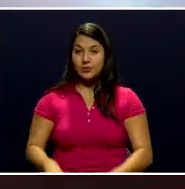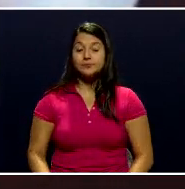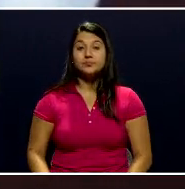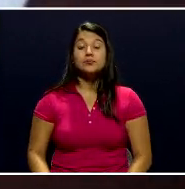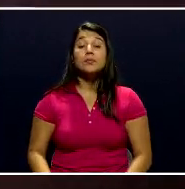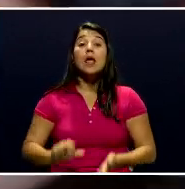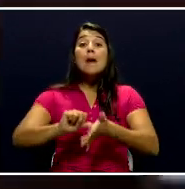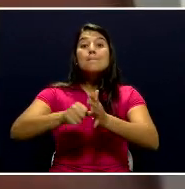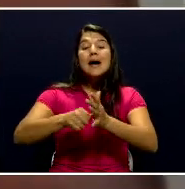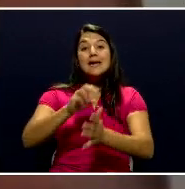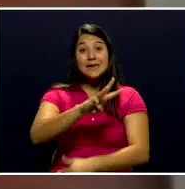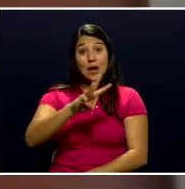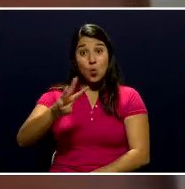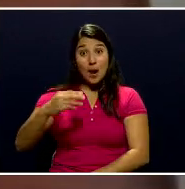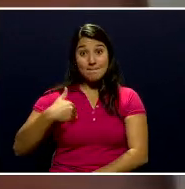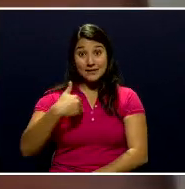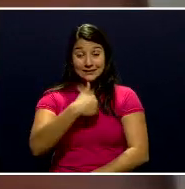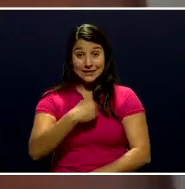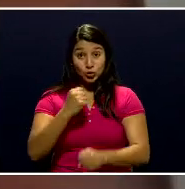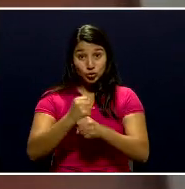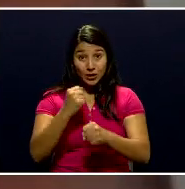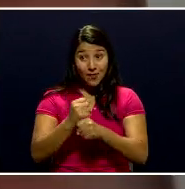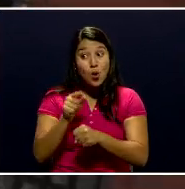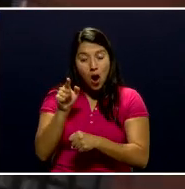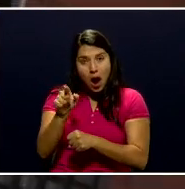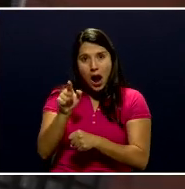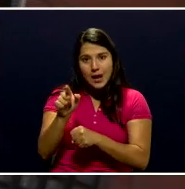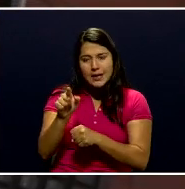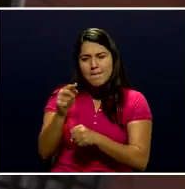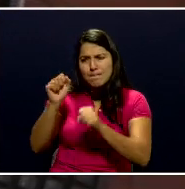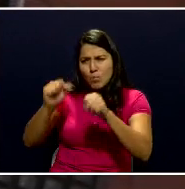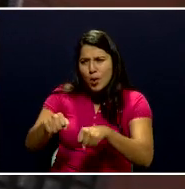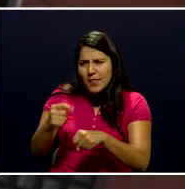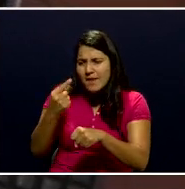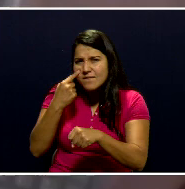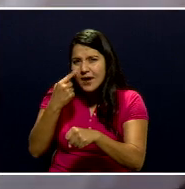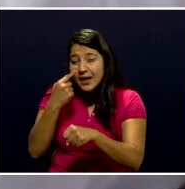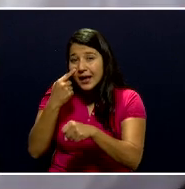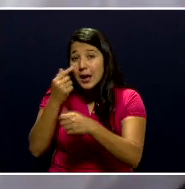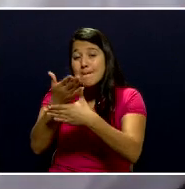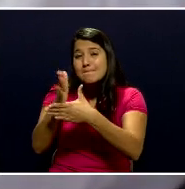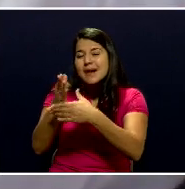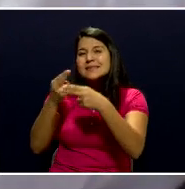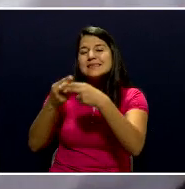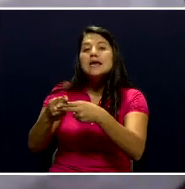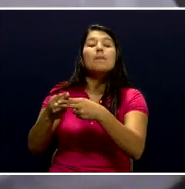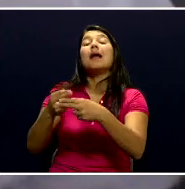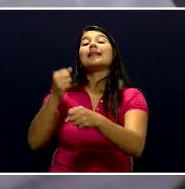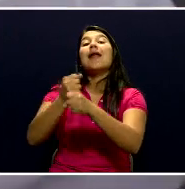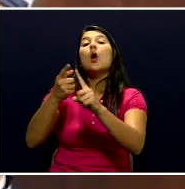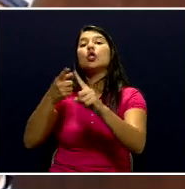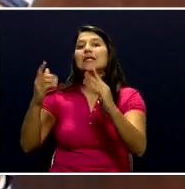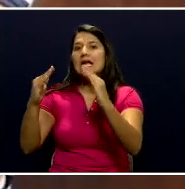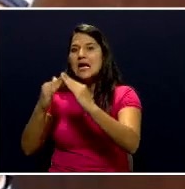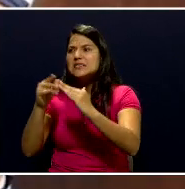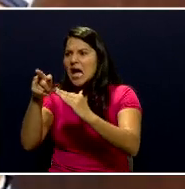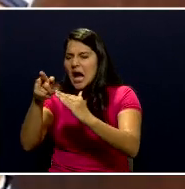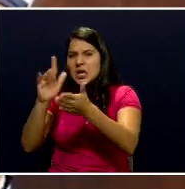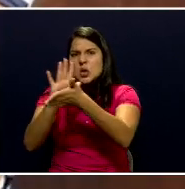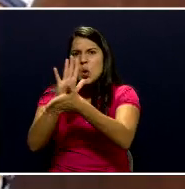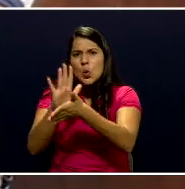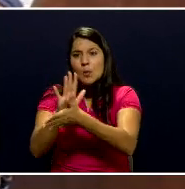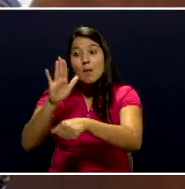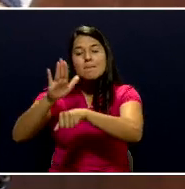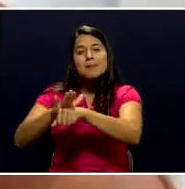el sitio web del Ministerio de Trabajo se encuentra un apartado de teletrabajo con una serie de documentos que facilitarán la aplicación de esta